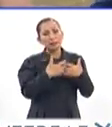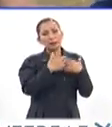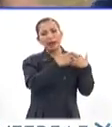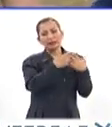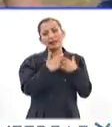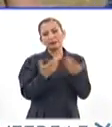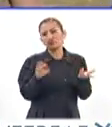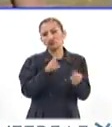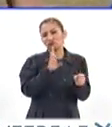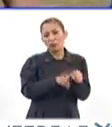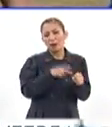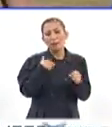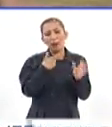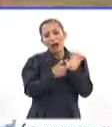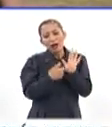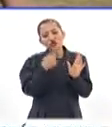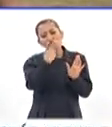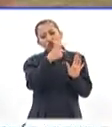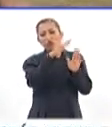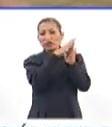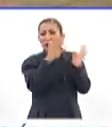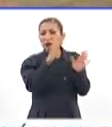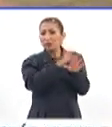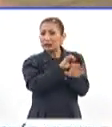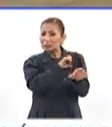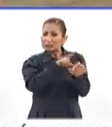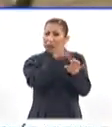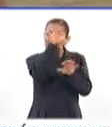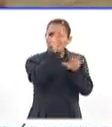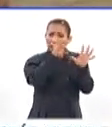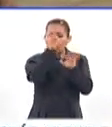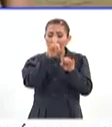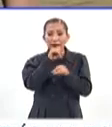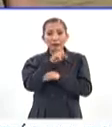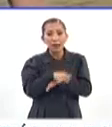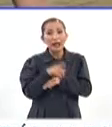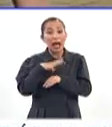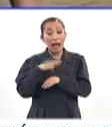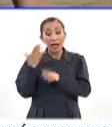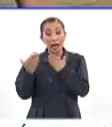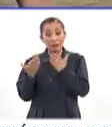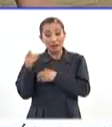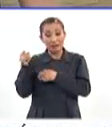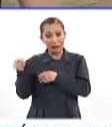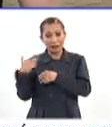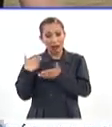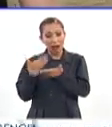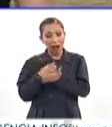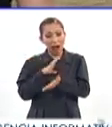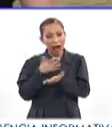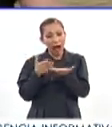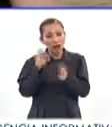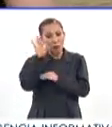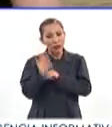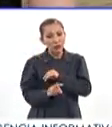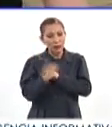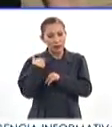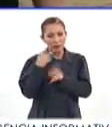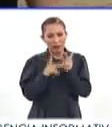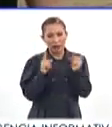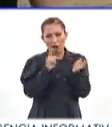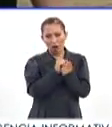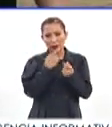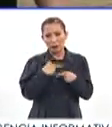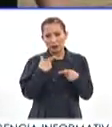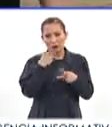editoriales comerciales vienen a ofrecer los títulos más exclusivos. Incluso también pues hay momentos en los que se ofrecen descuentos. Y vamos a platicar